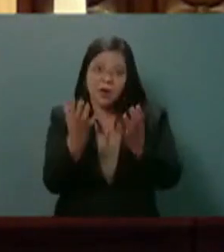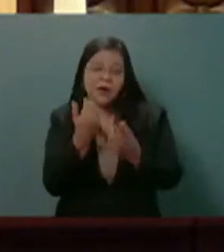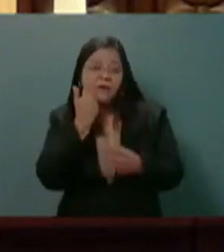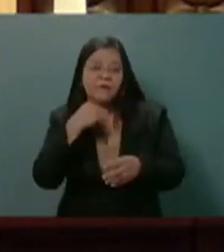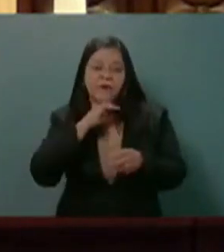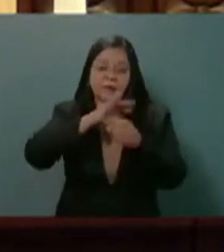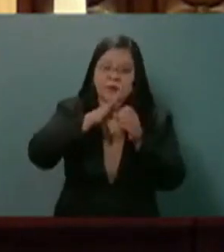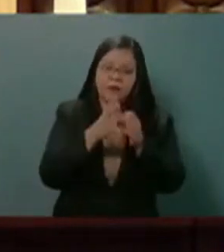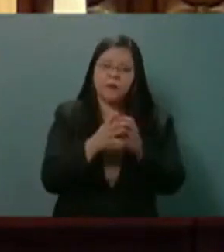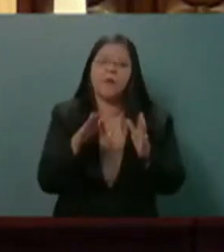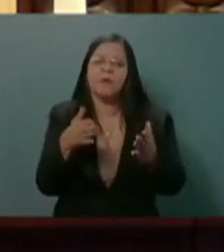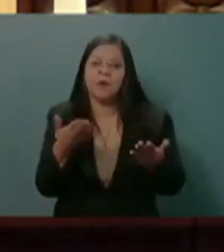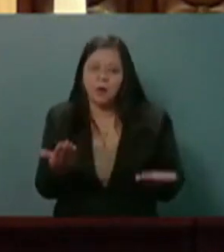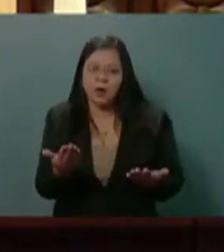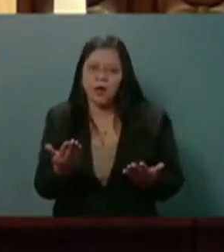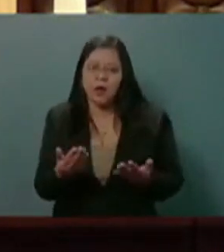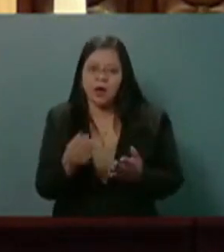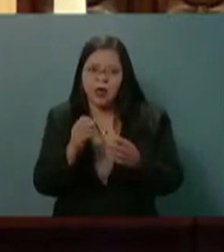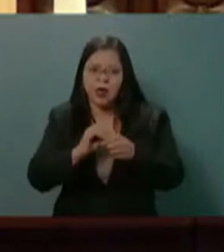el virus está mutando.